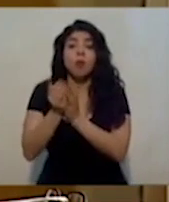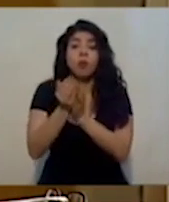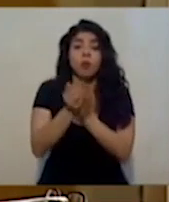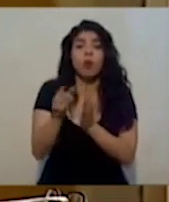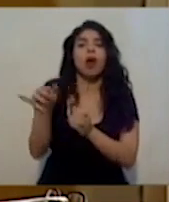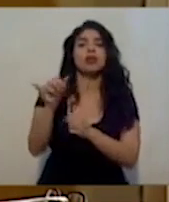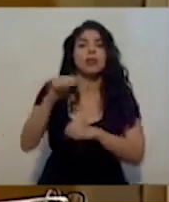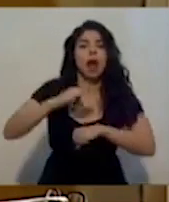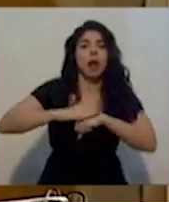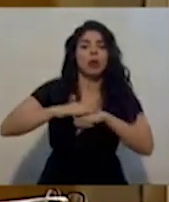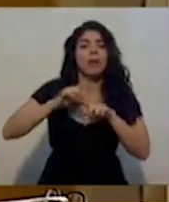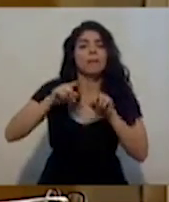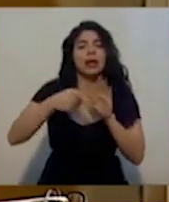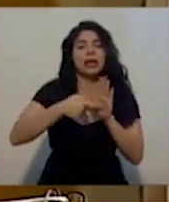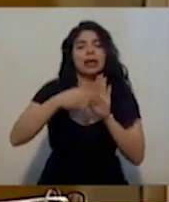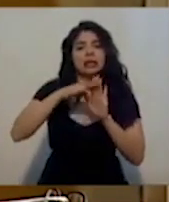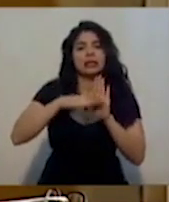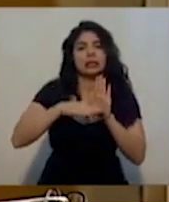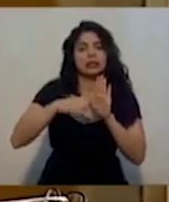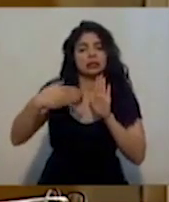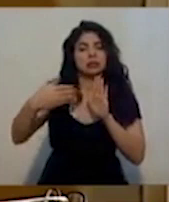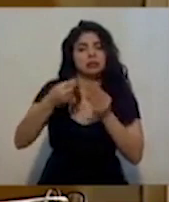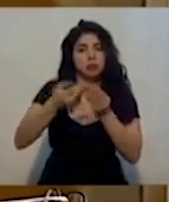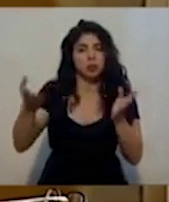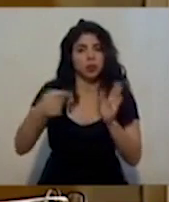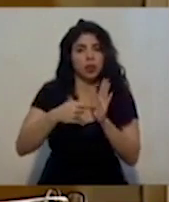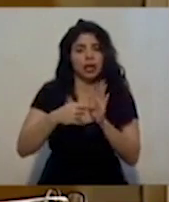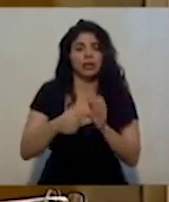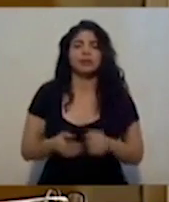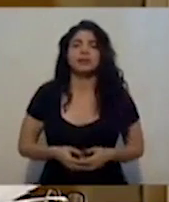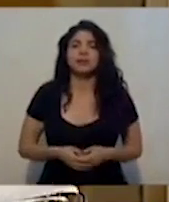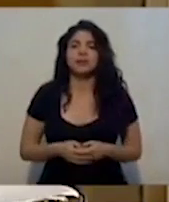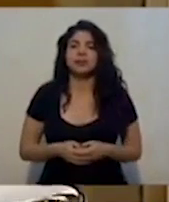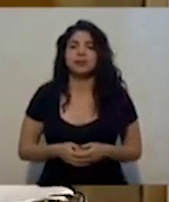están autorizados con una serie de requisitos que serán publicados en las próximas horas